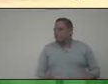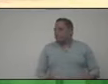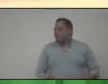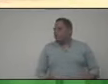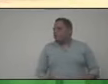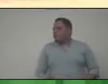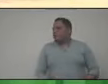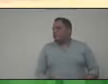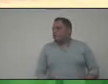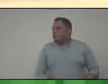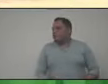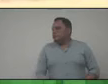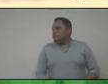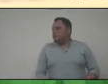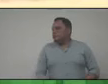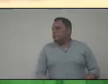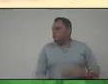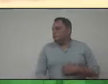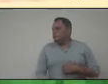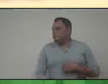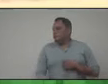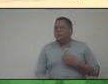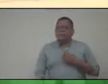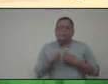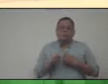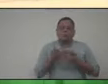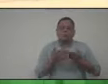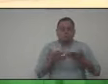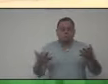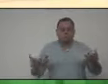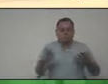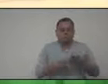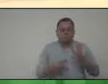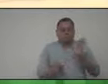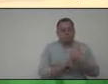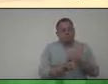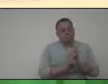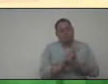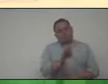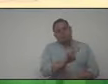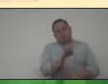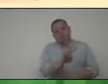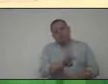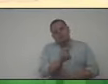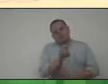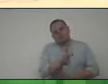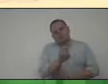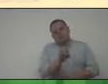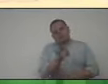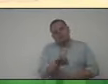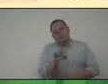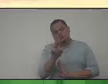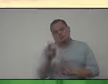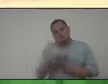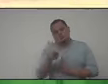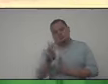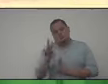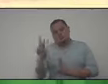de conformidad con lo establecido en el plan de beneficios, de acuerdo a la resolución 2808 del